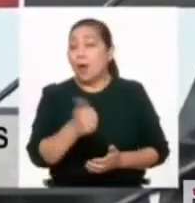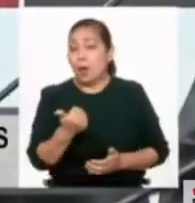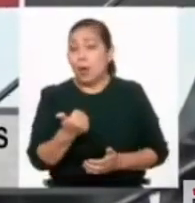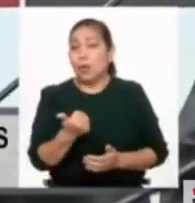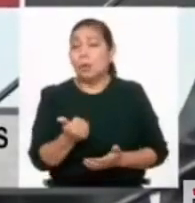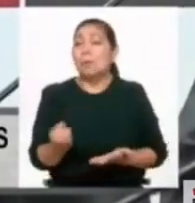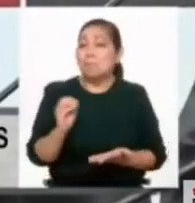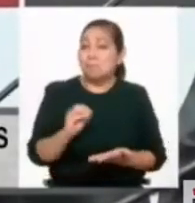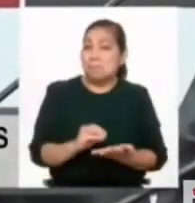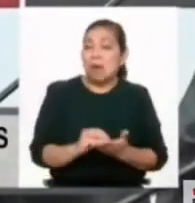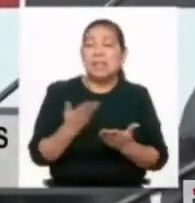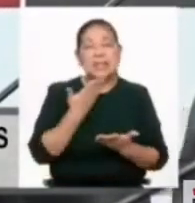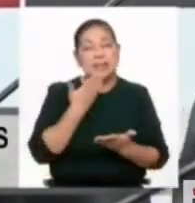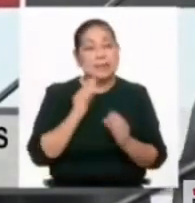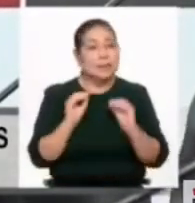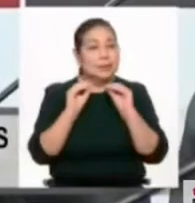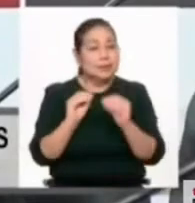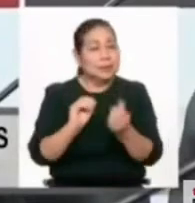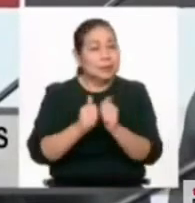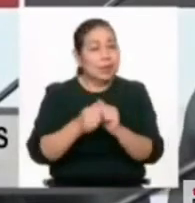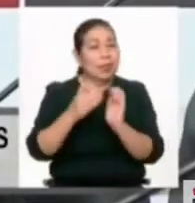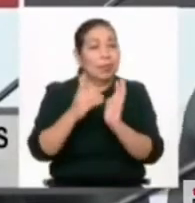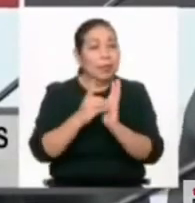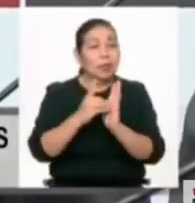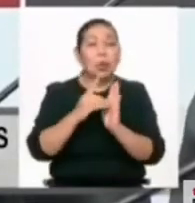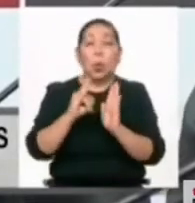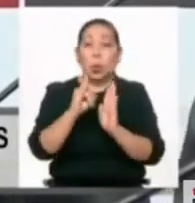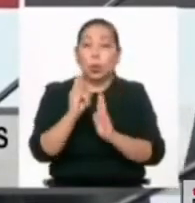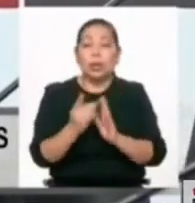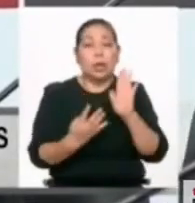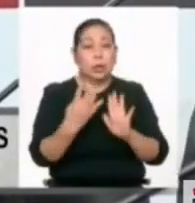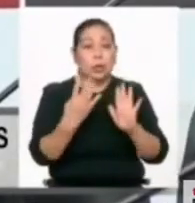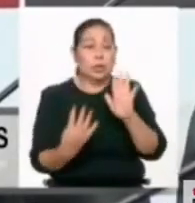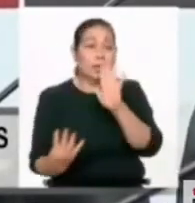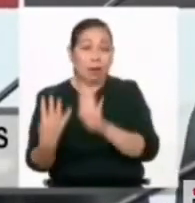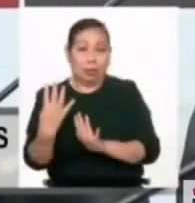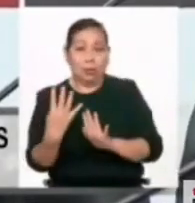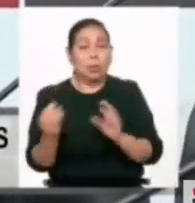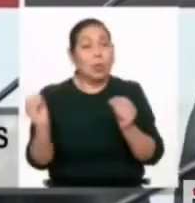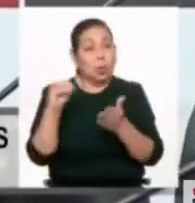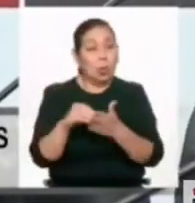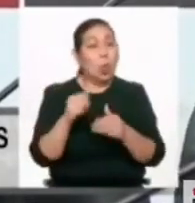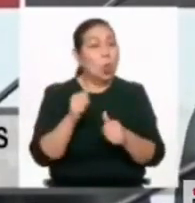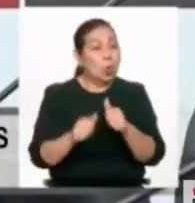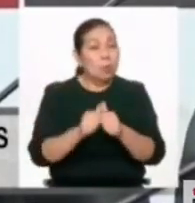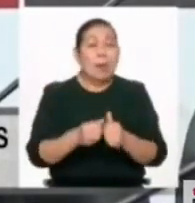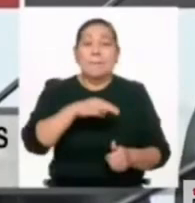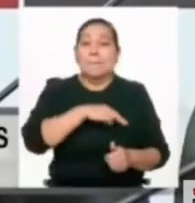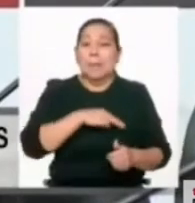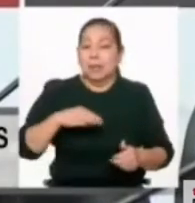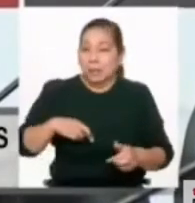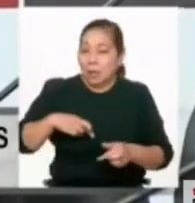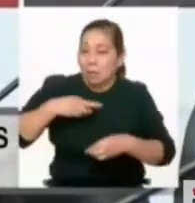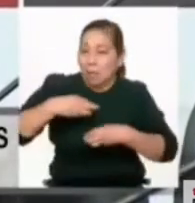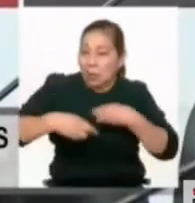Otra medida adicional es la propuesta de modificación del decreto legislativo 1414 que autoriza al Ministerio